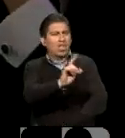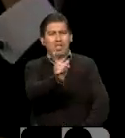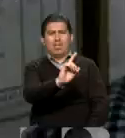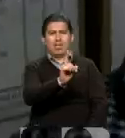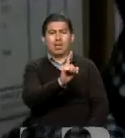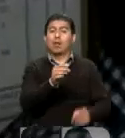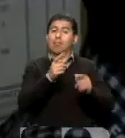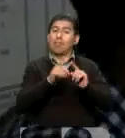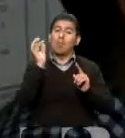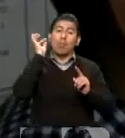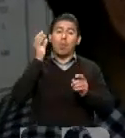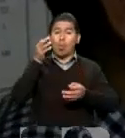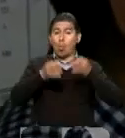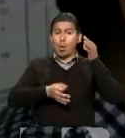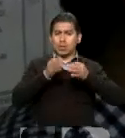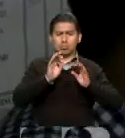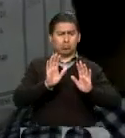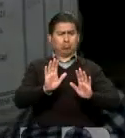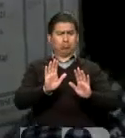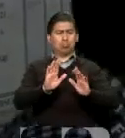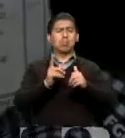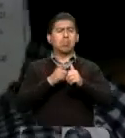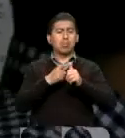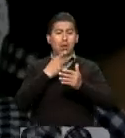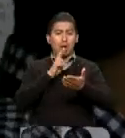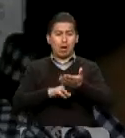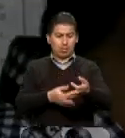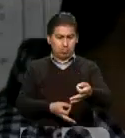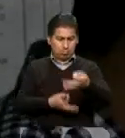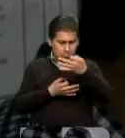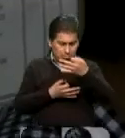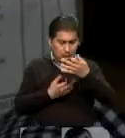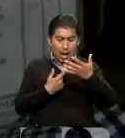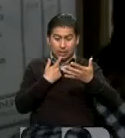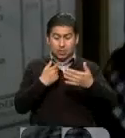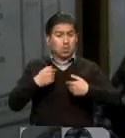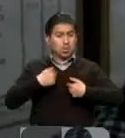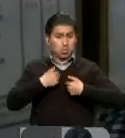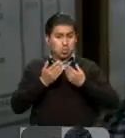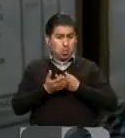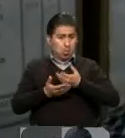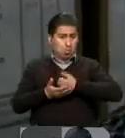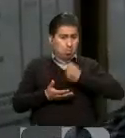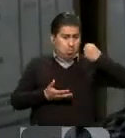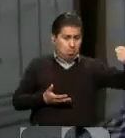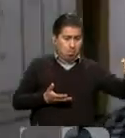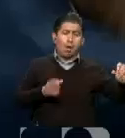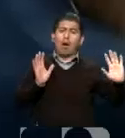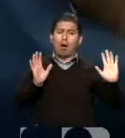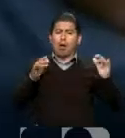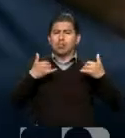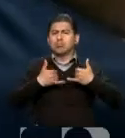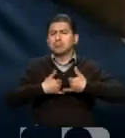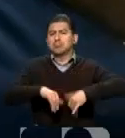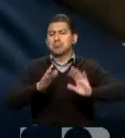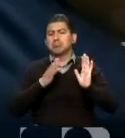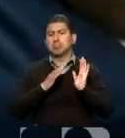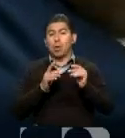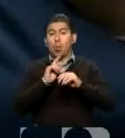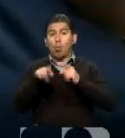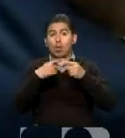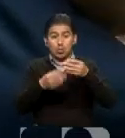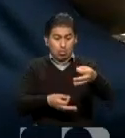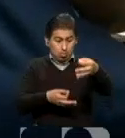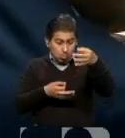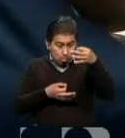les aclaró que hasta no ser notificada, ella es la jueza garantista de este proceso. Además, señalaron que la instrucción fiscal